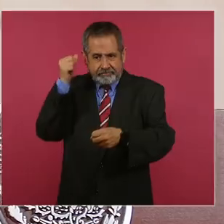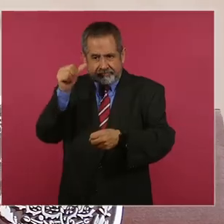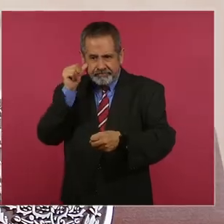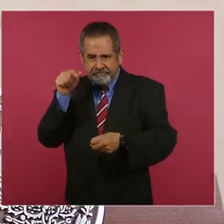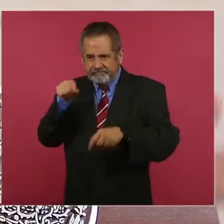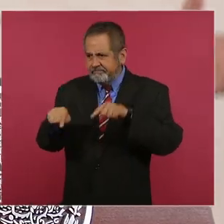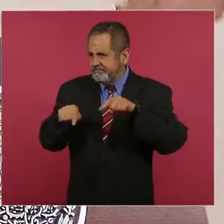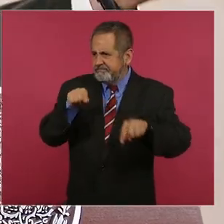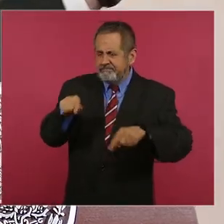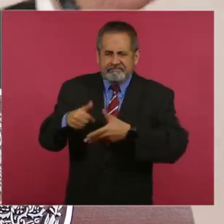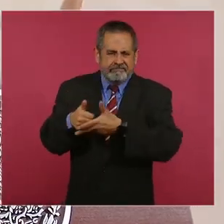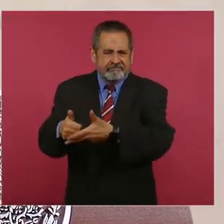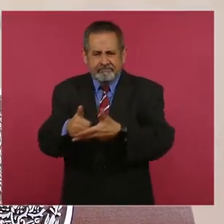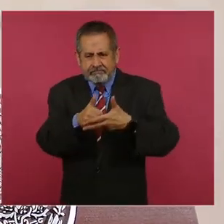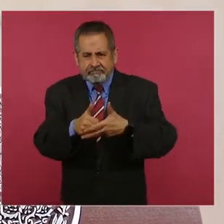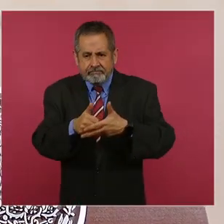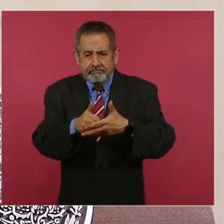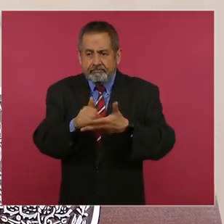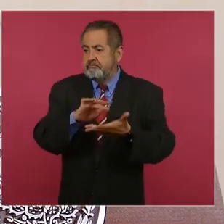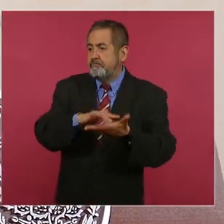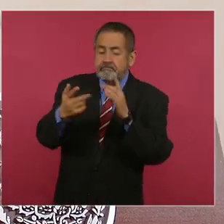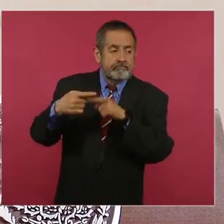ya está ahí Chedraui